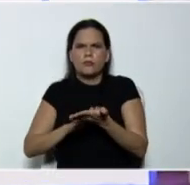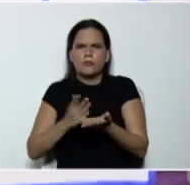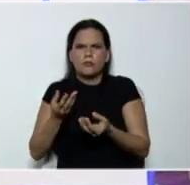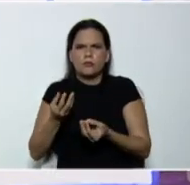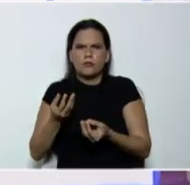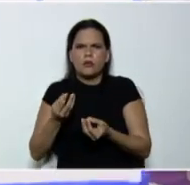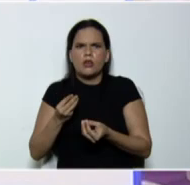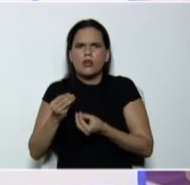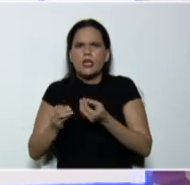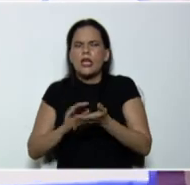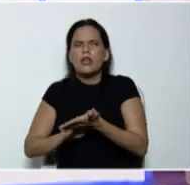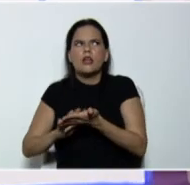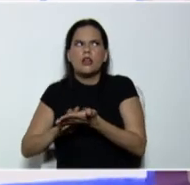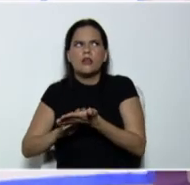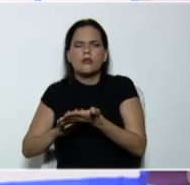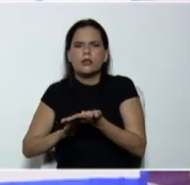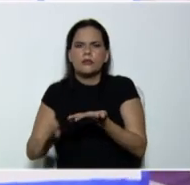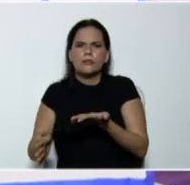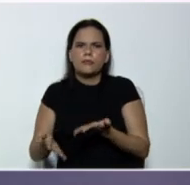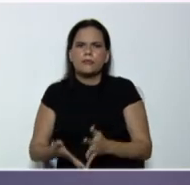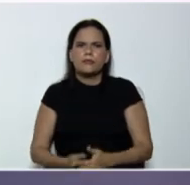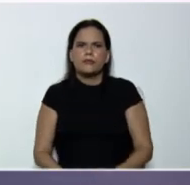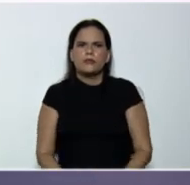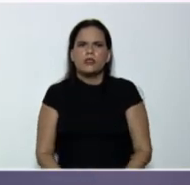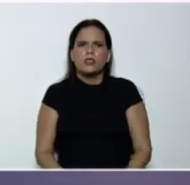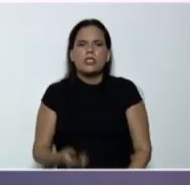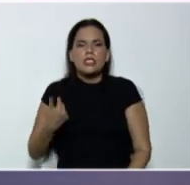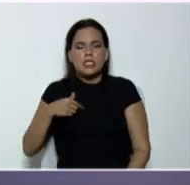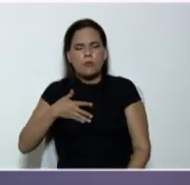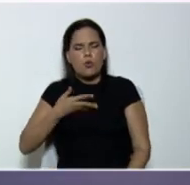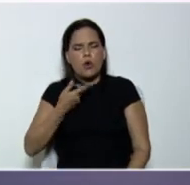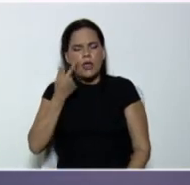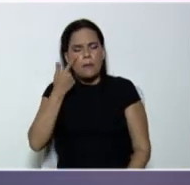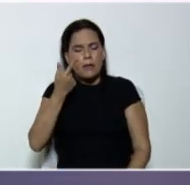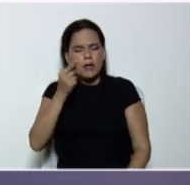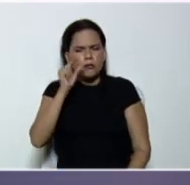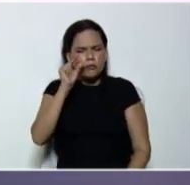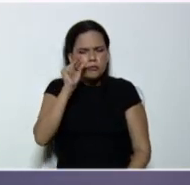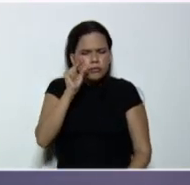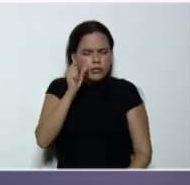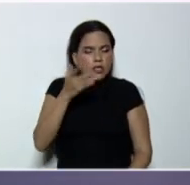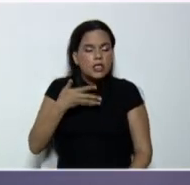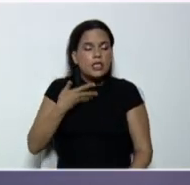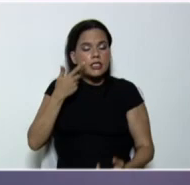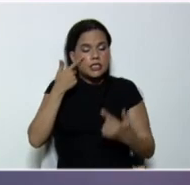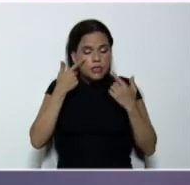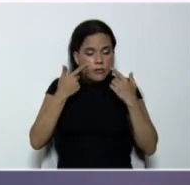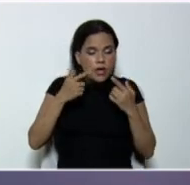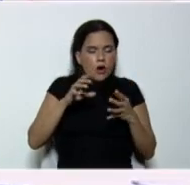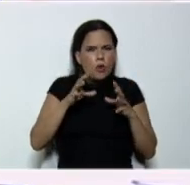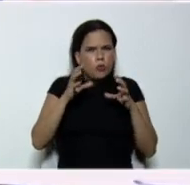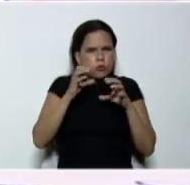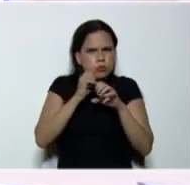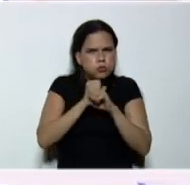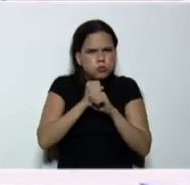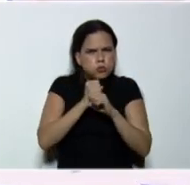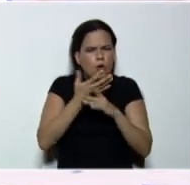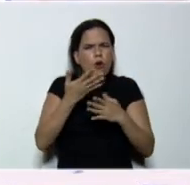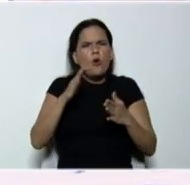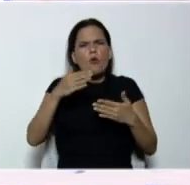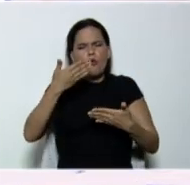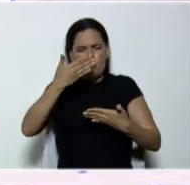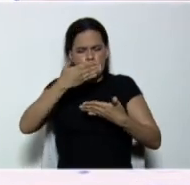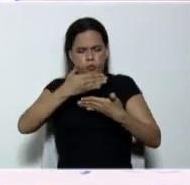la adaptación, si tiene un resto visual aprovechable, que sea con contraste, en este caso, fondo